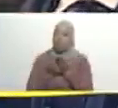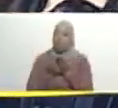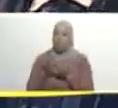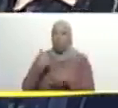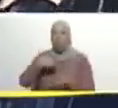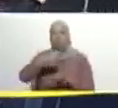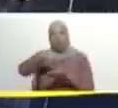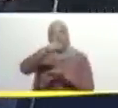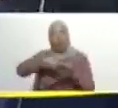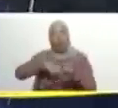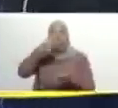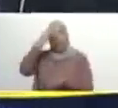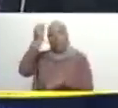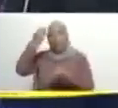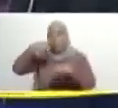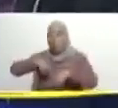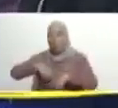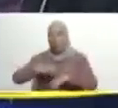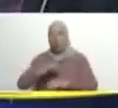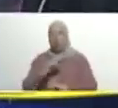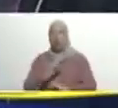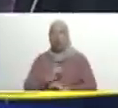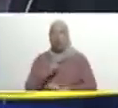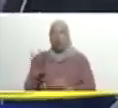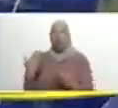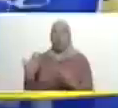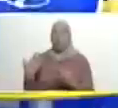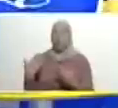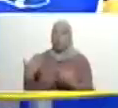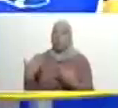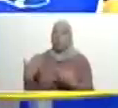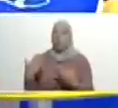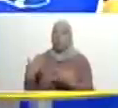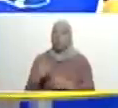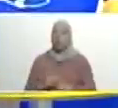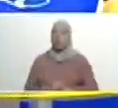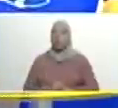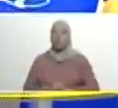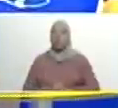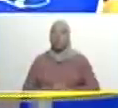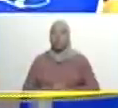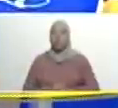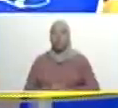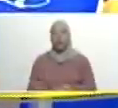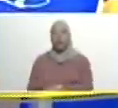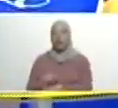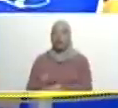firmado importantes acuerdos. Muy pronto los